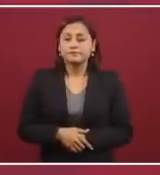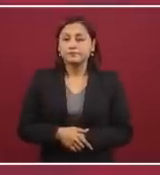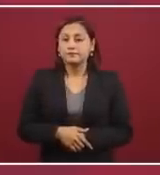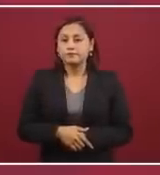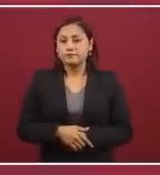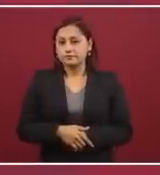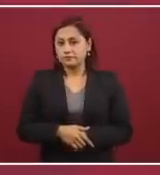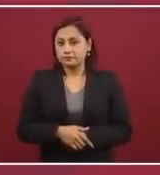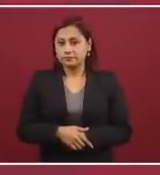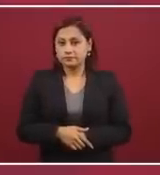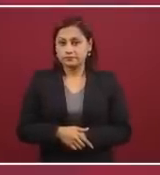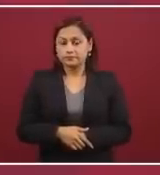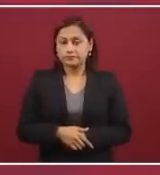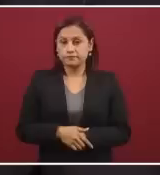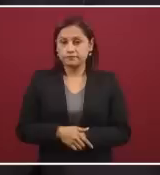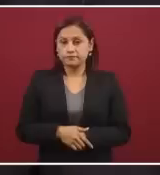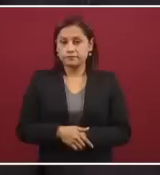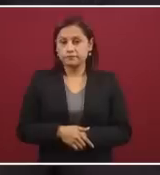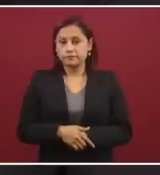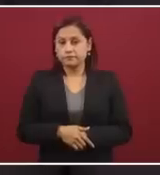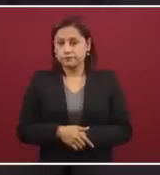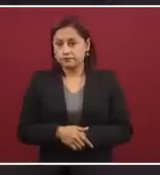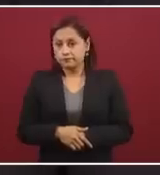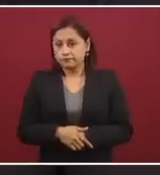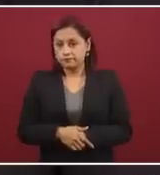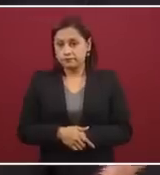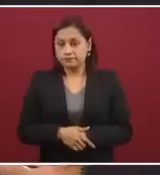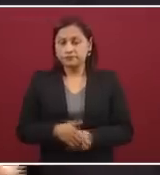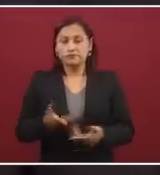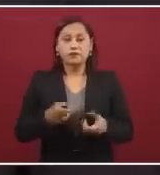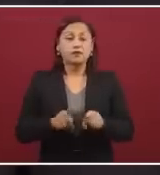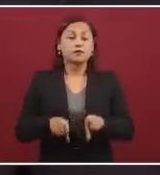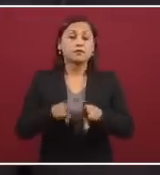nacional qué hicieron